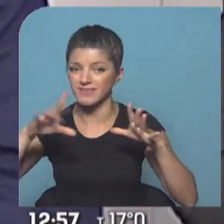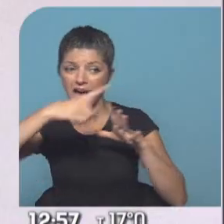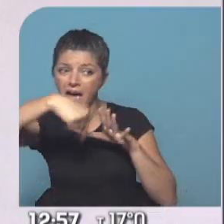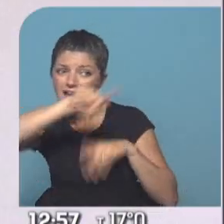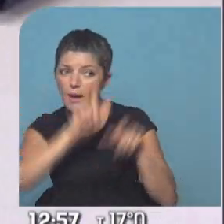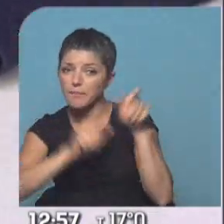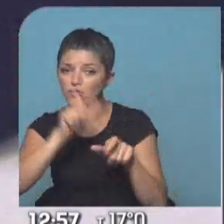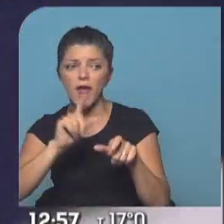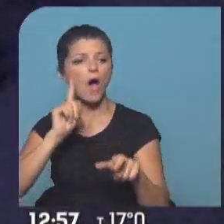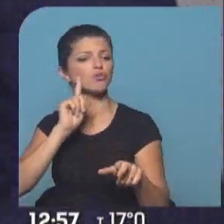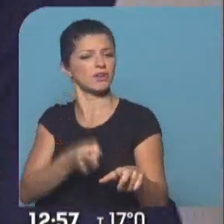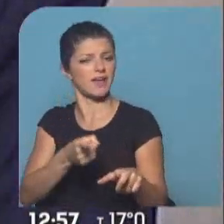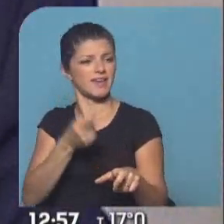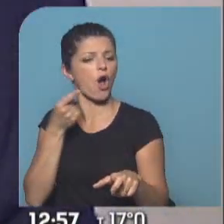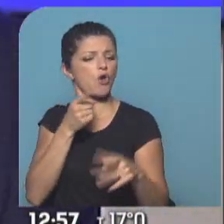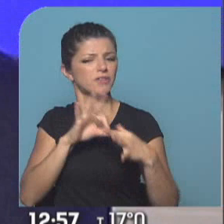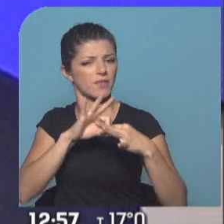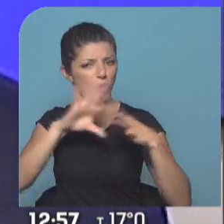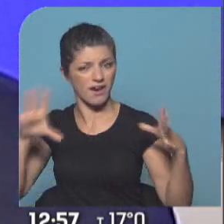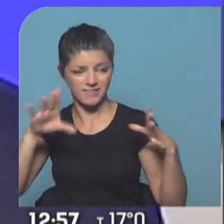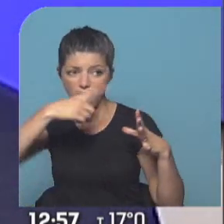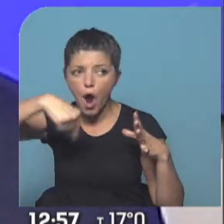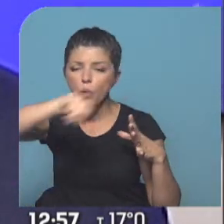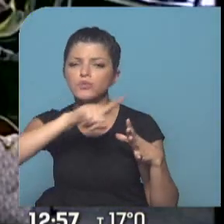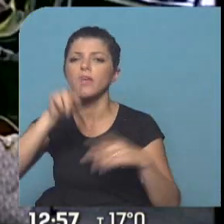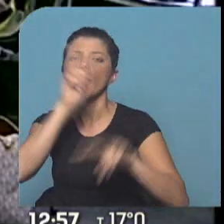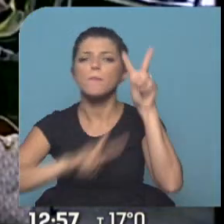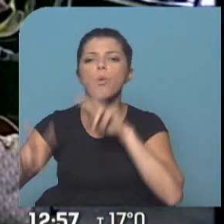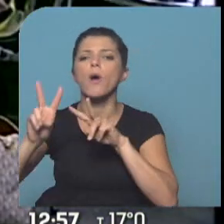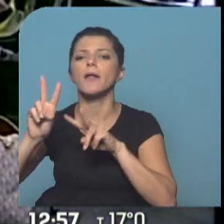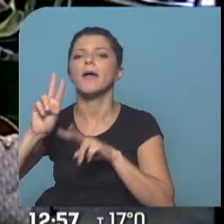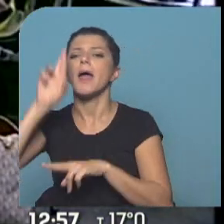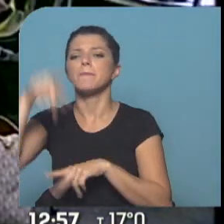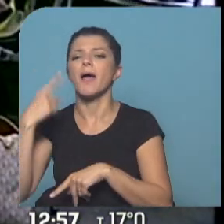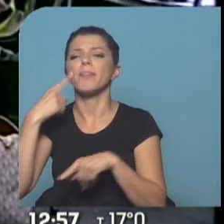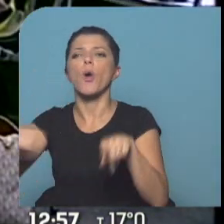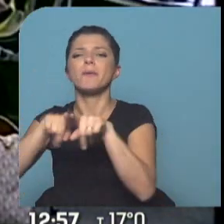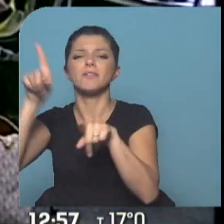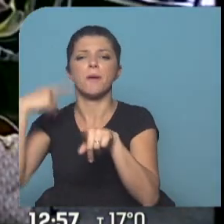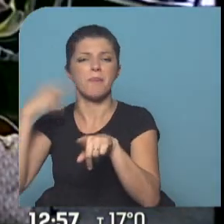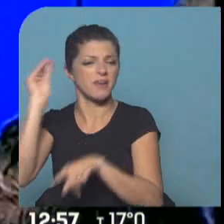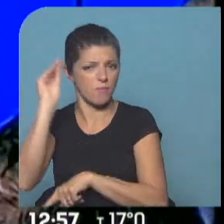actitud autoritaria y antidemocrática y los acusó de querer liquidar el modelo de convivencia de los españoles.